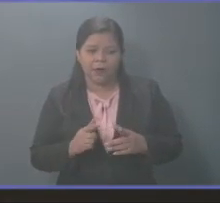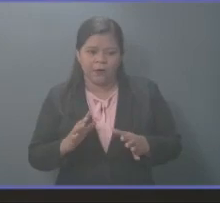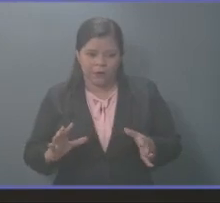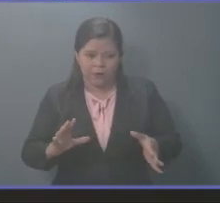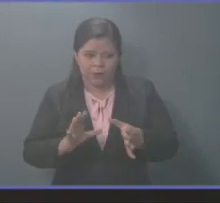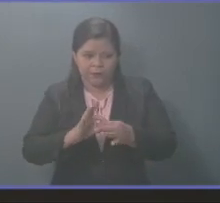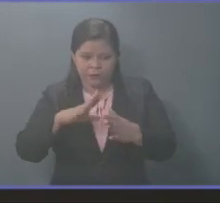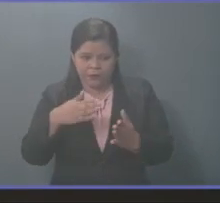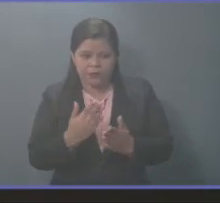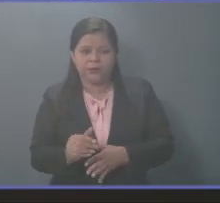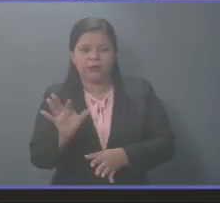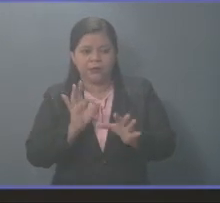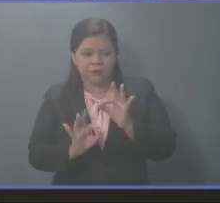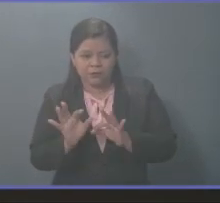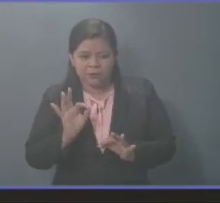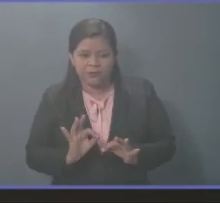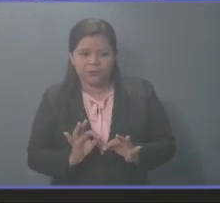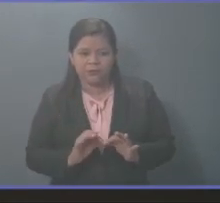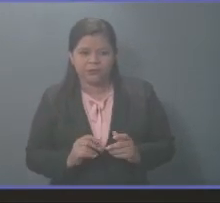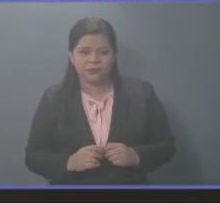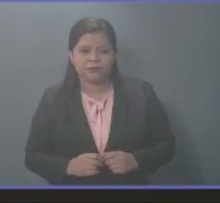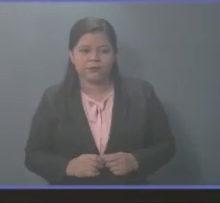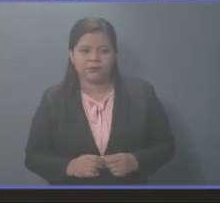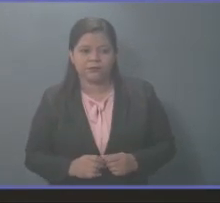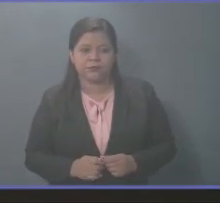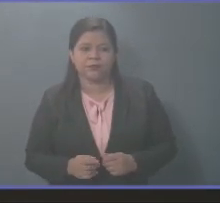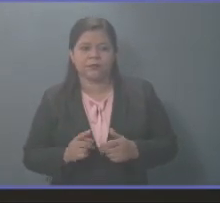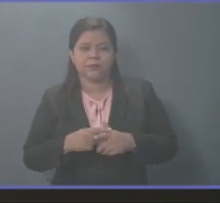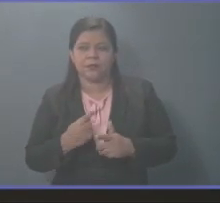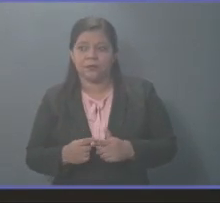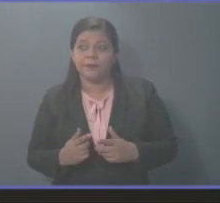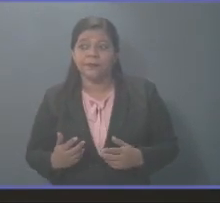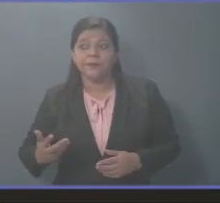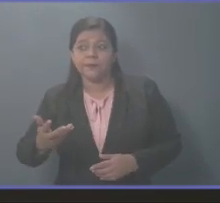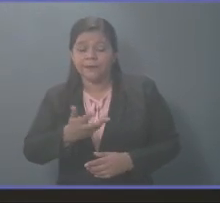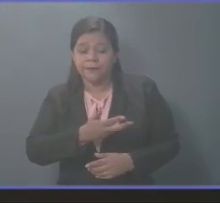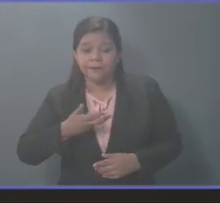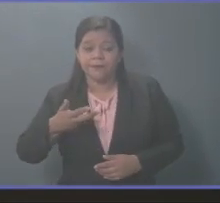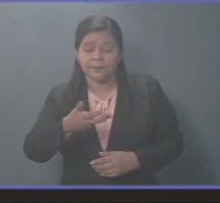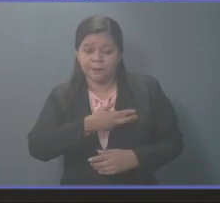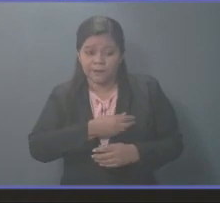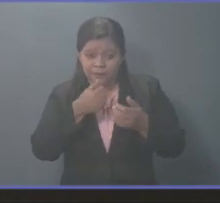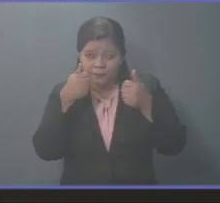esos casos nadie puede quedar libre